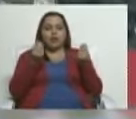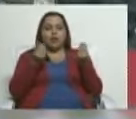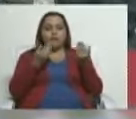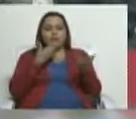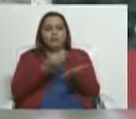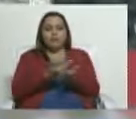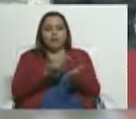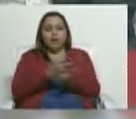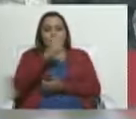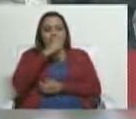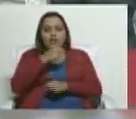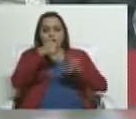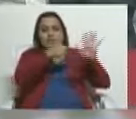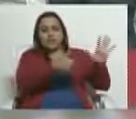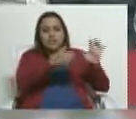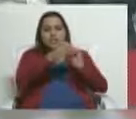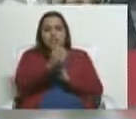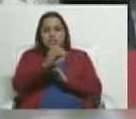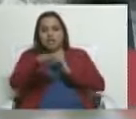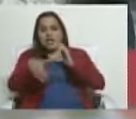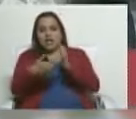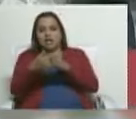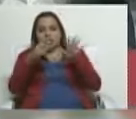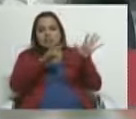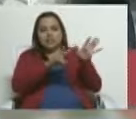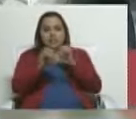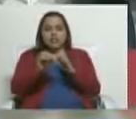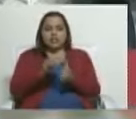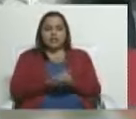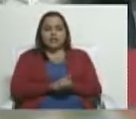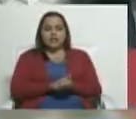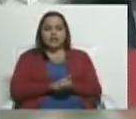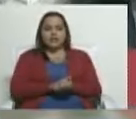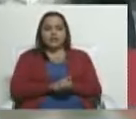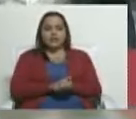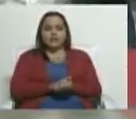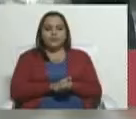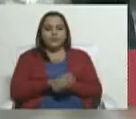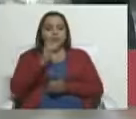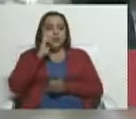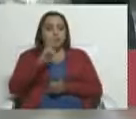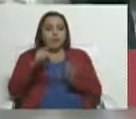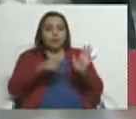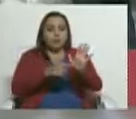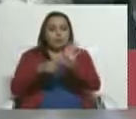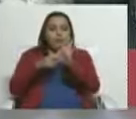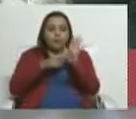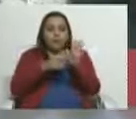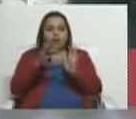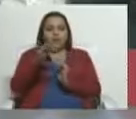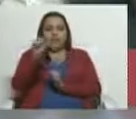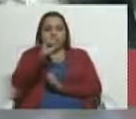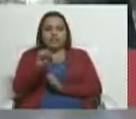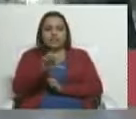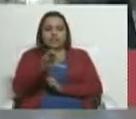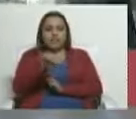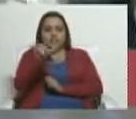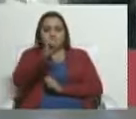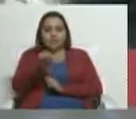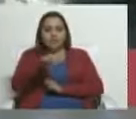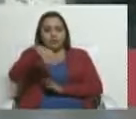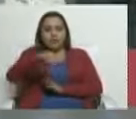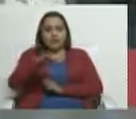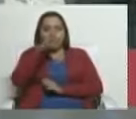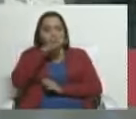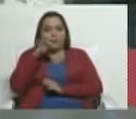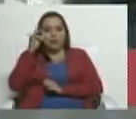la década del 60 y la década del 70. Ves entonces ahí esas expresiones del fascismo, sobre todo el fascismo francés,